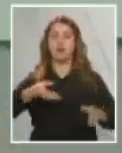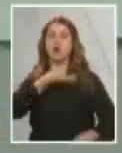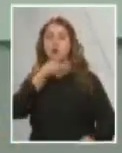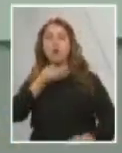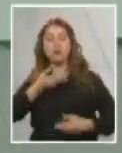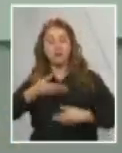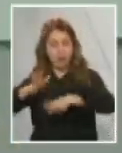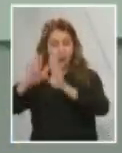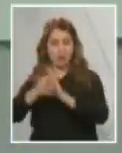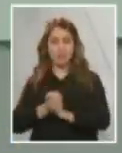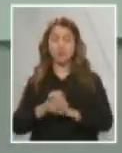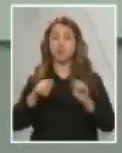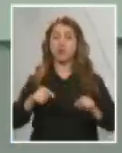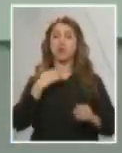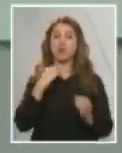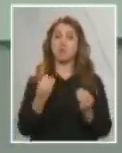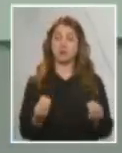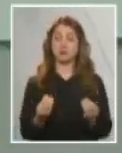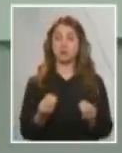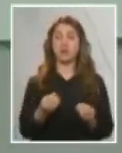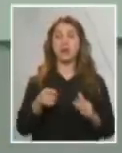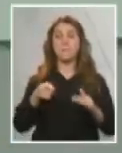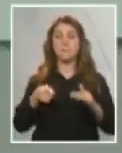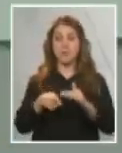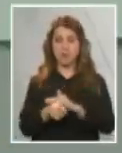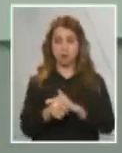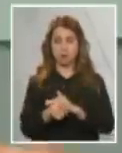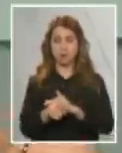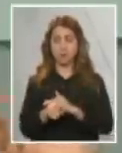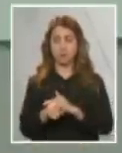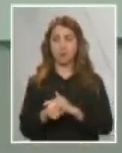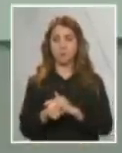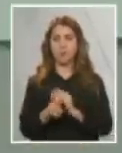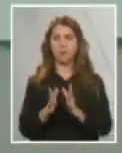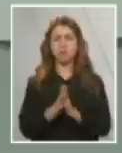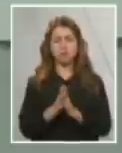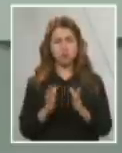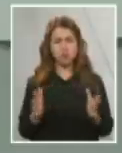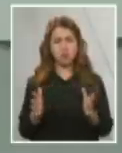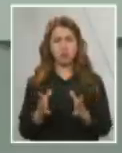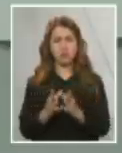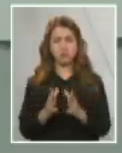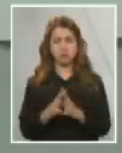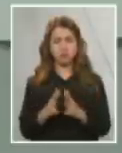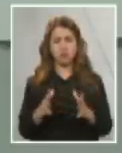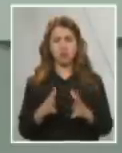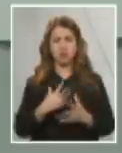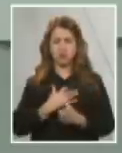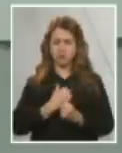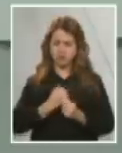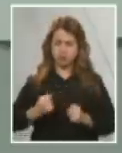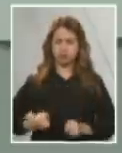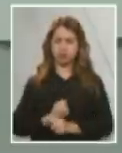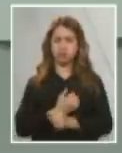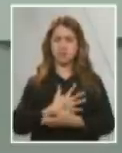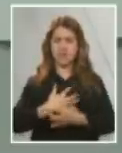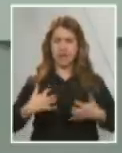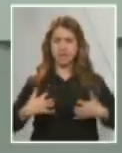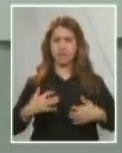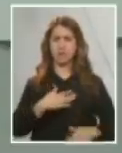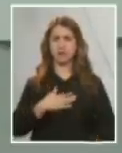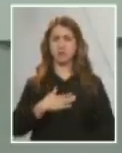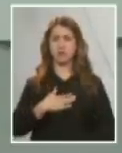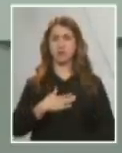Cuéntalo. Dale nomás. Cuéntalo. Hoy día les pasó algo en el metro, que fue algo muy muy frustrante para mí, algo